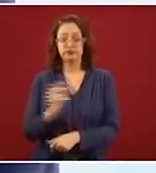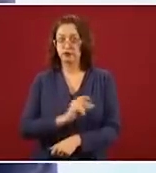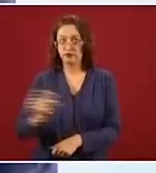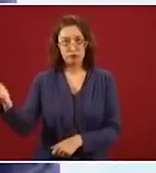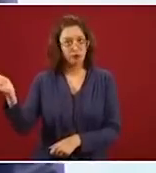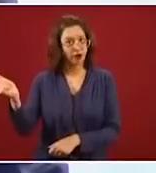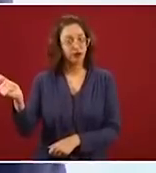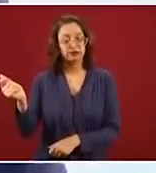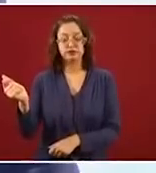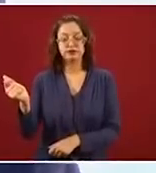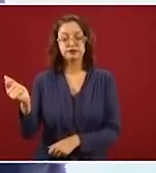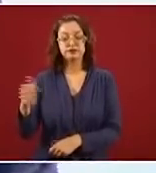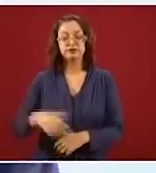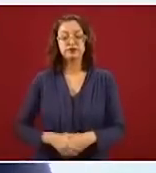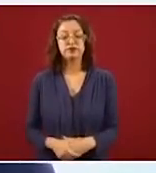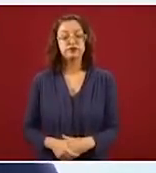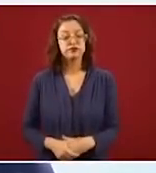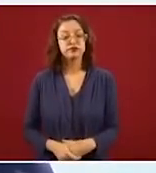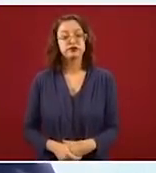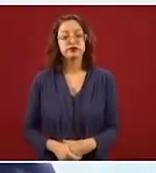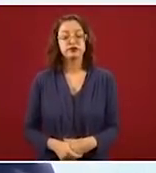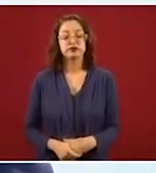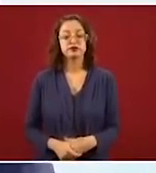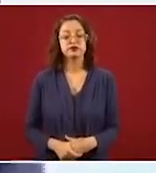¿eh? O sea, ya no hay